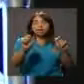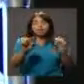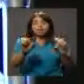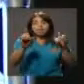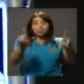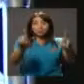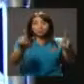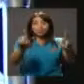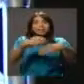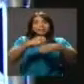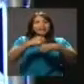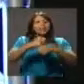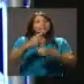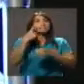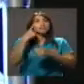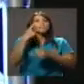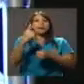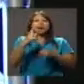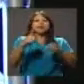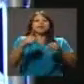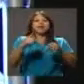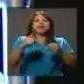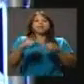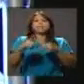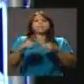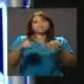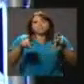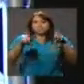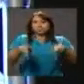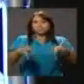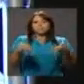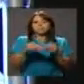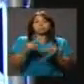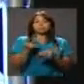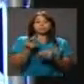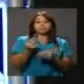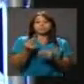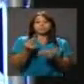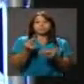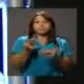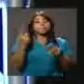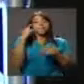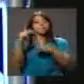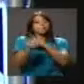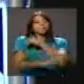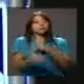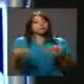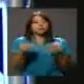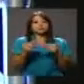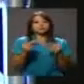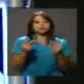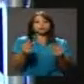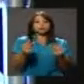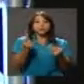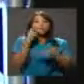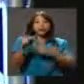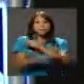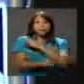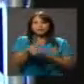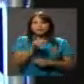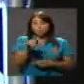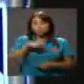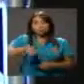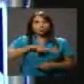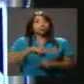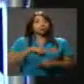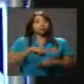capital, para países como los nuestros que han optado por modelos impuestos por los tratados de libre